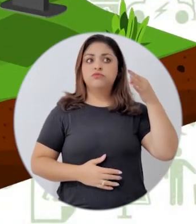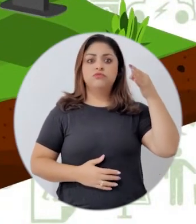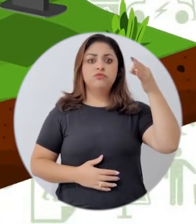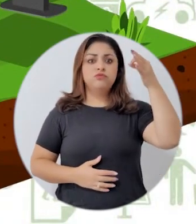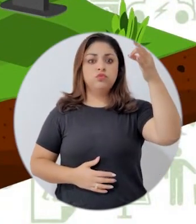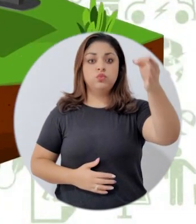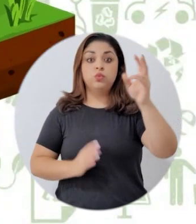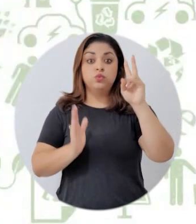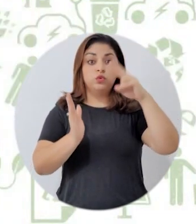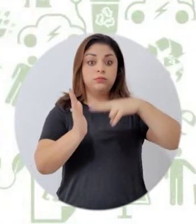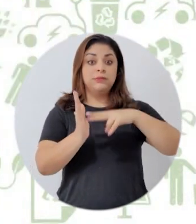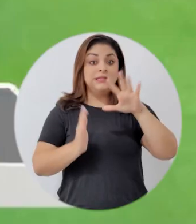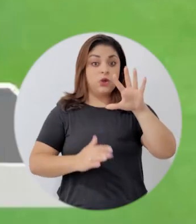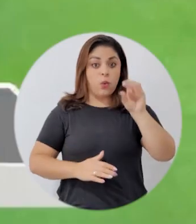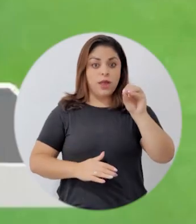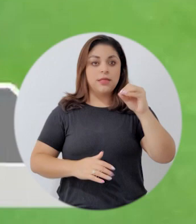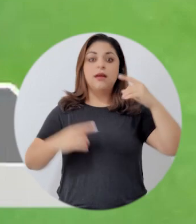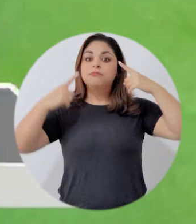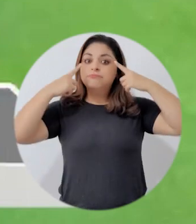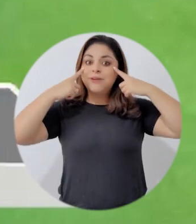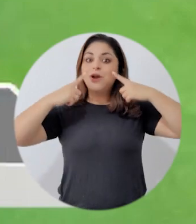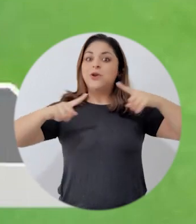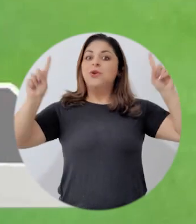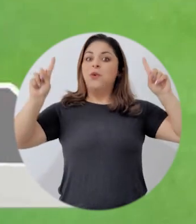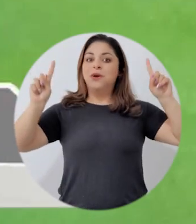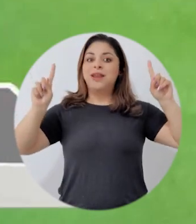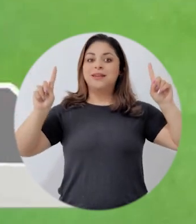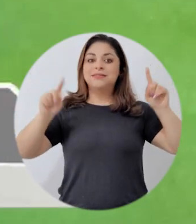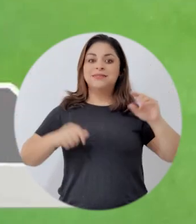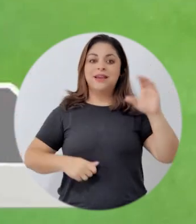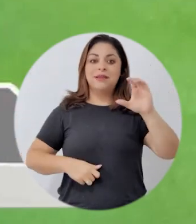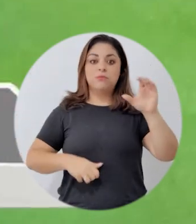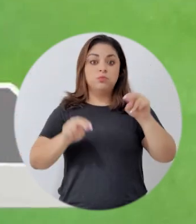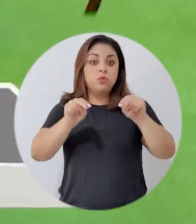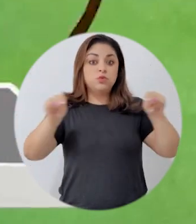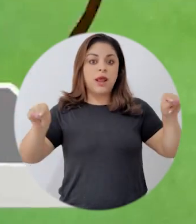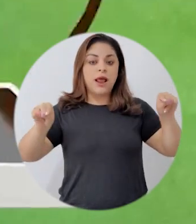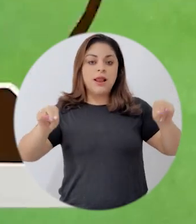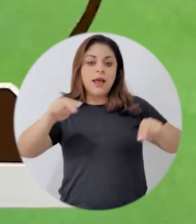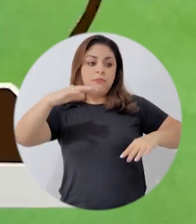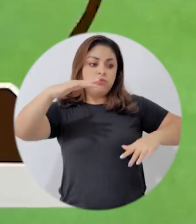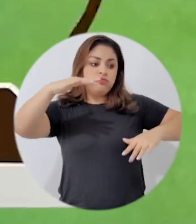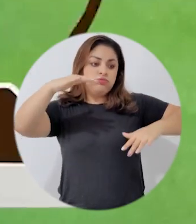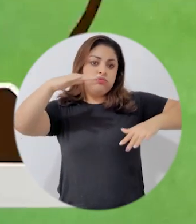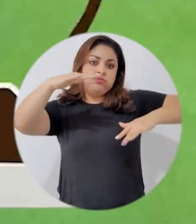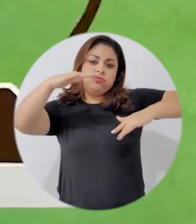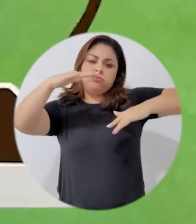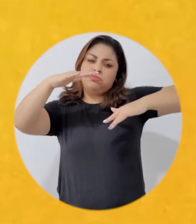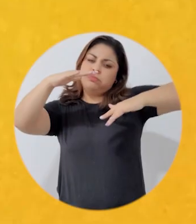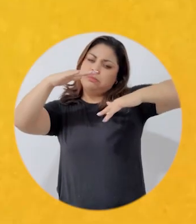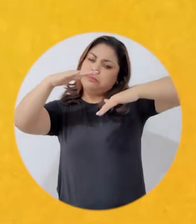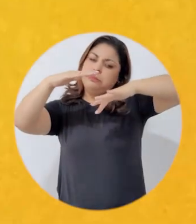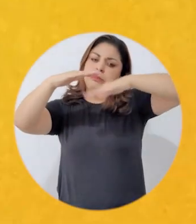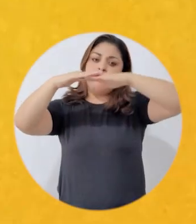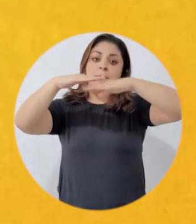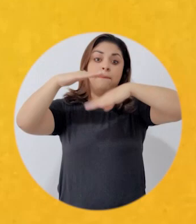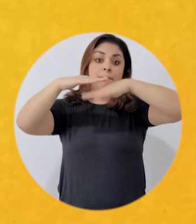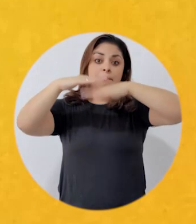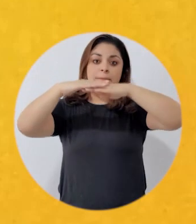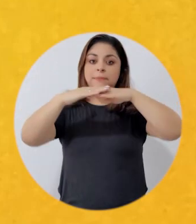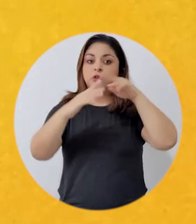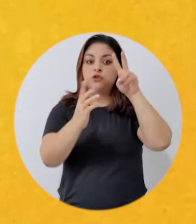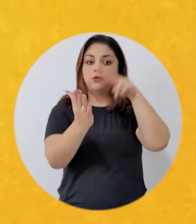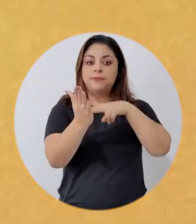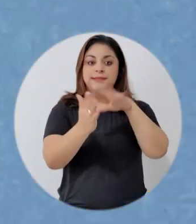última actualización a la carbono neutralidad, donde con base en esa línea base... las metas al 2050. A las 2050, esa es la correcto.